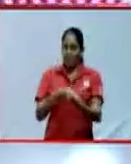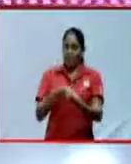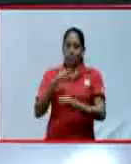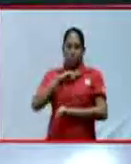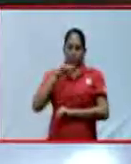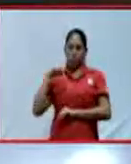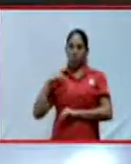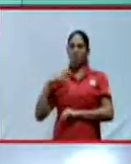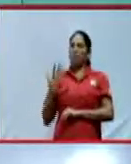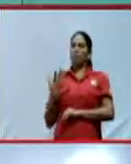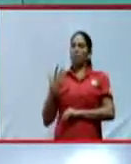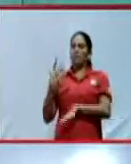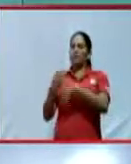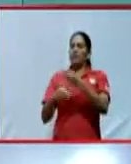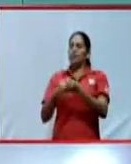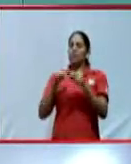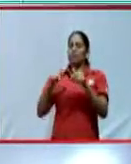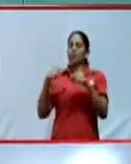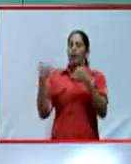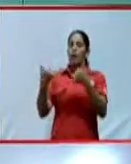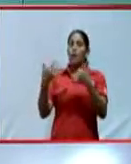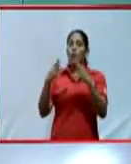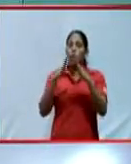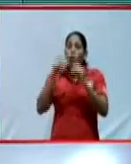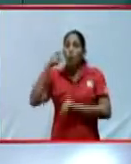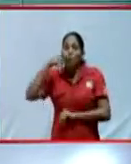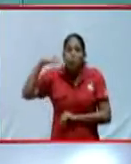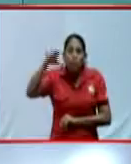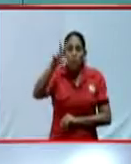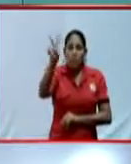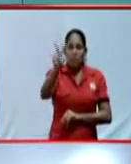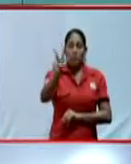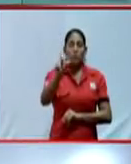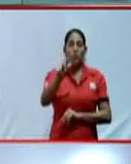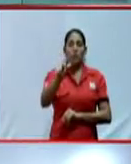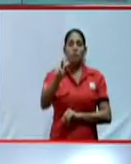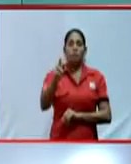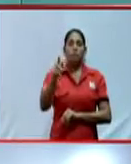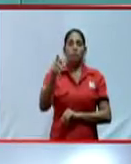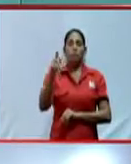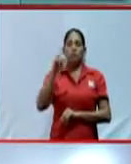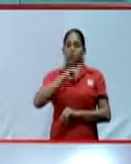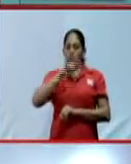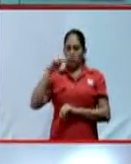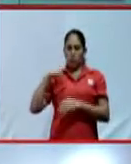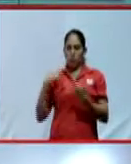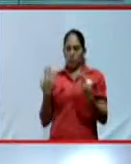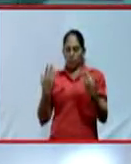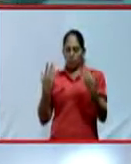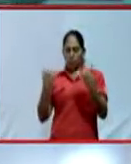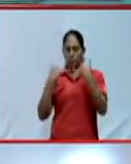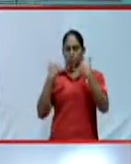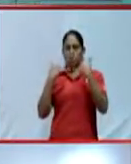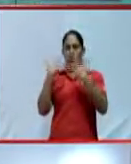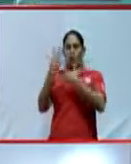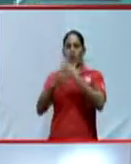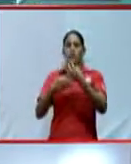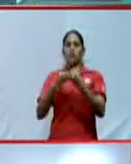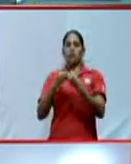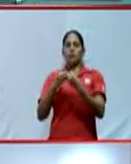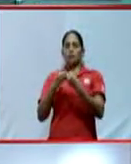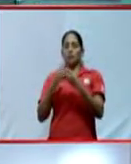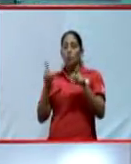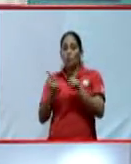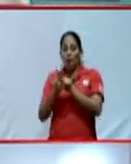tomado las contundentes pruebas que ayer presentase, casi a medianoche, Diosdado Cabello y